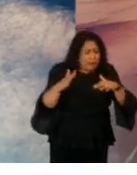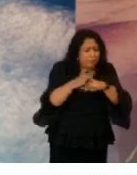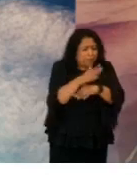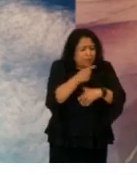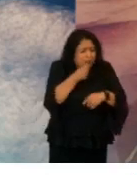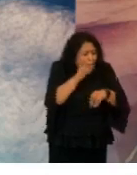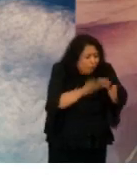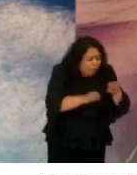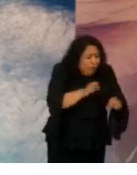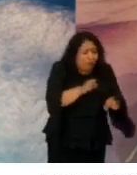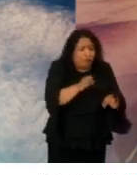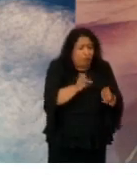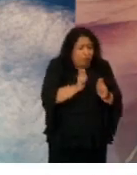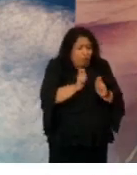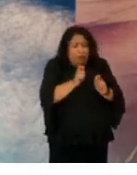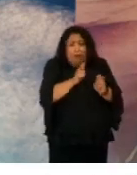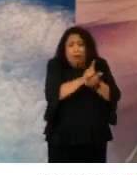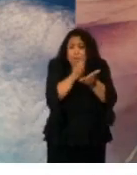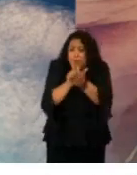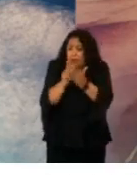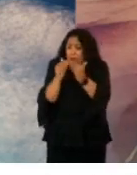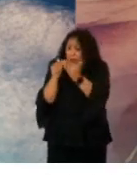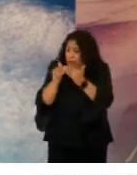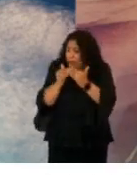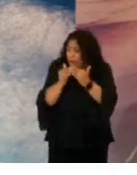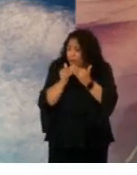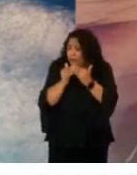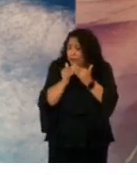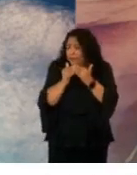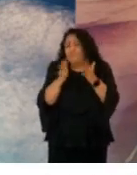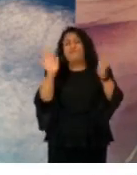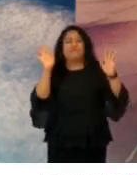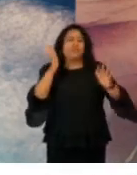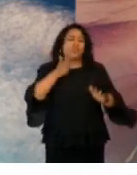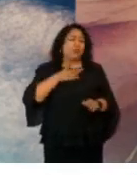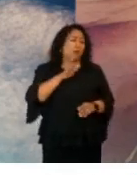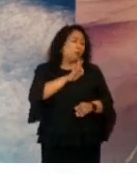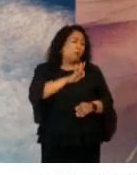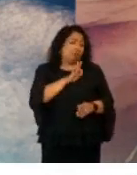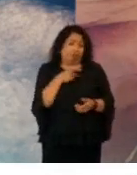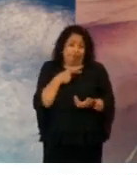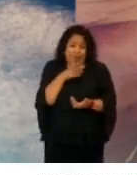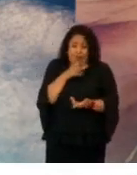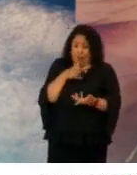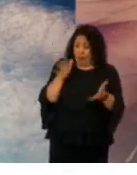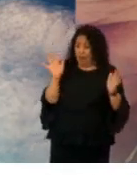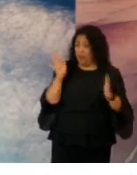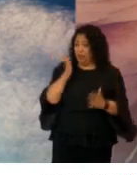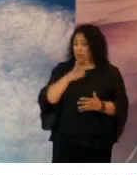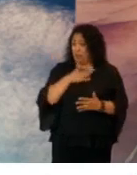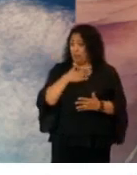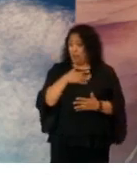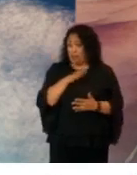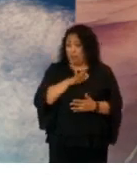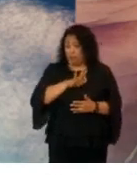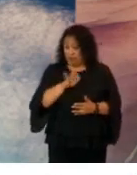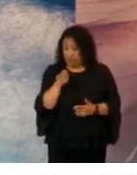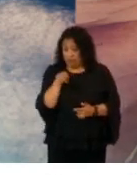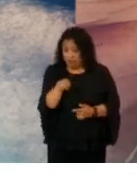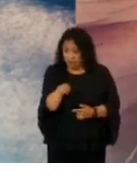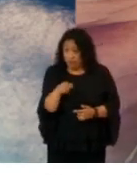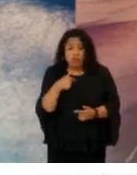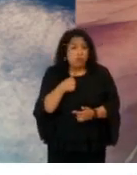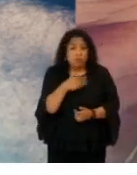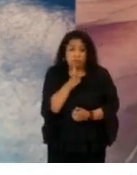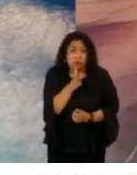niños además y tienes que limpiar toda la casa. Yo no podría, yo soy torpe, ¿me entendí? Guachita, yo